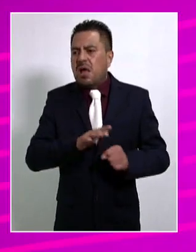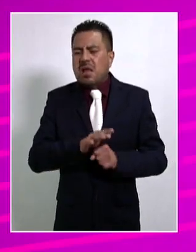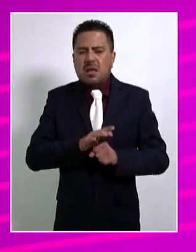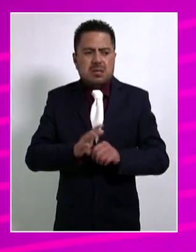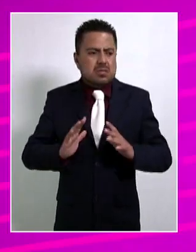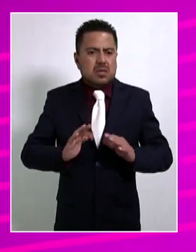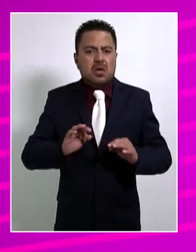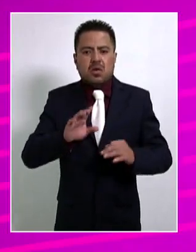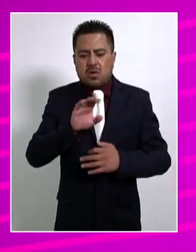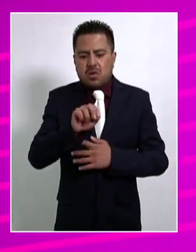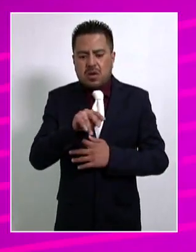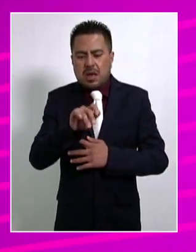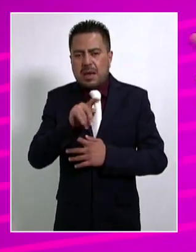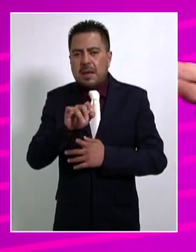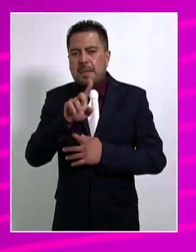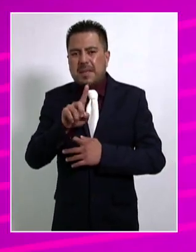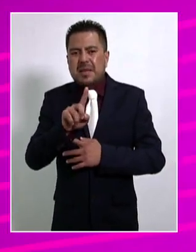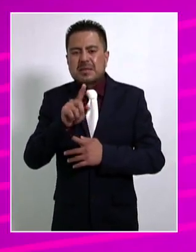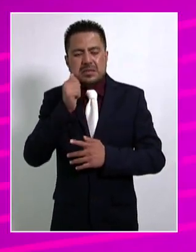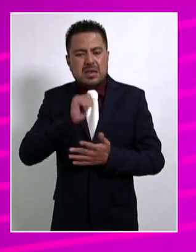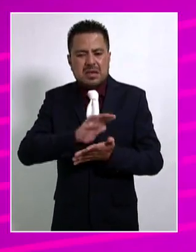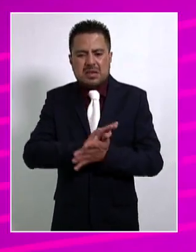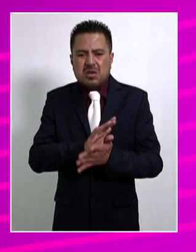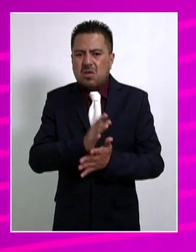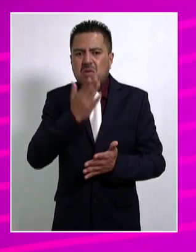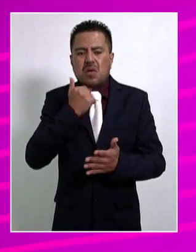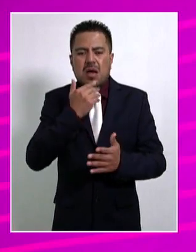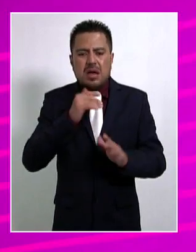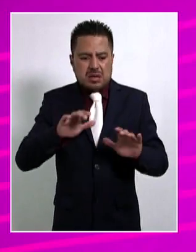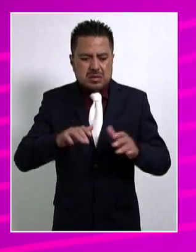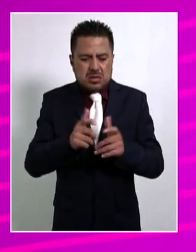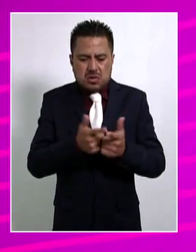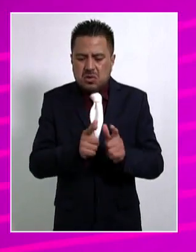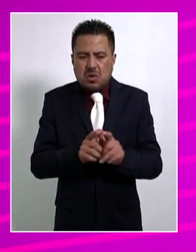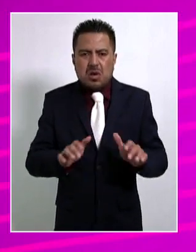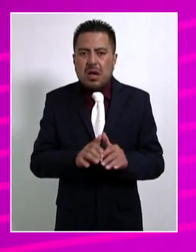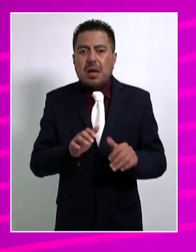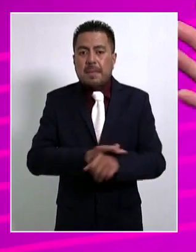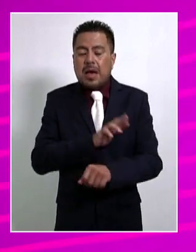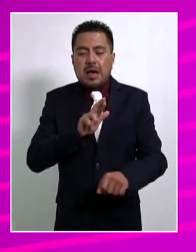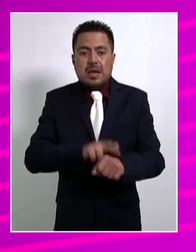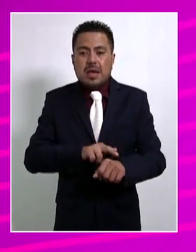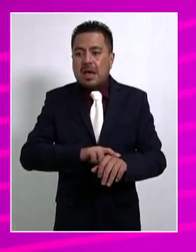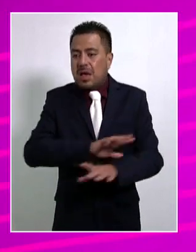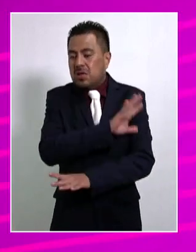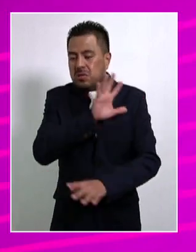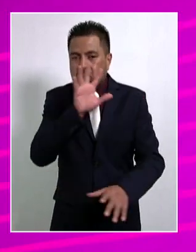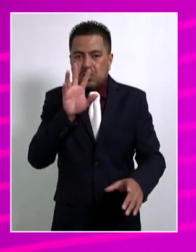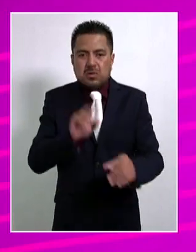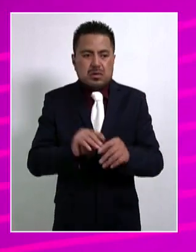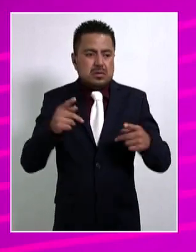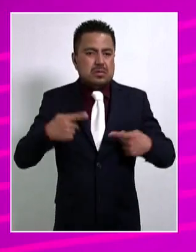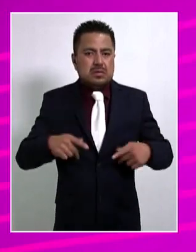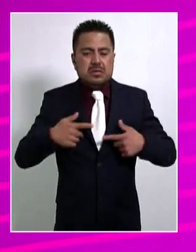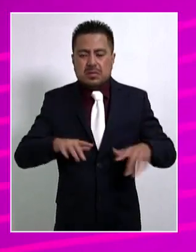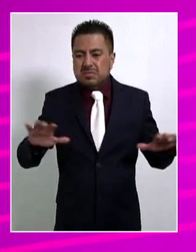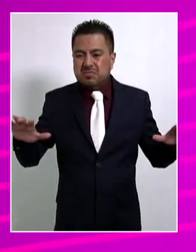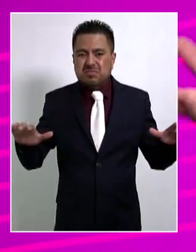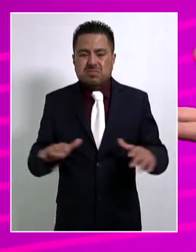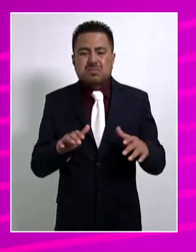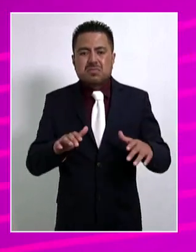siempre decimos que la discriminación no afecta a minorías, sino afecta a la mayoría, si no es que a la totalidad de la población,